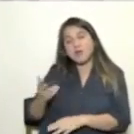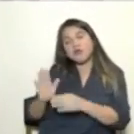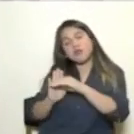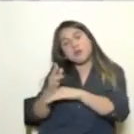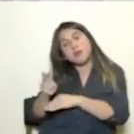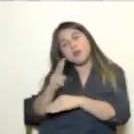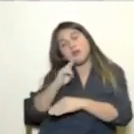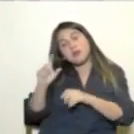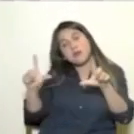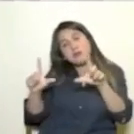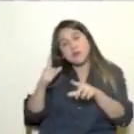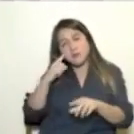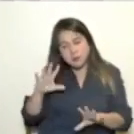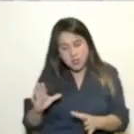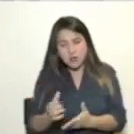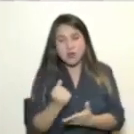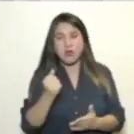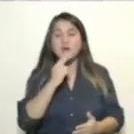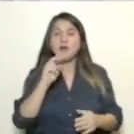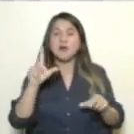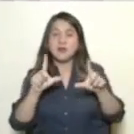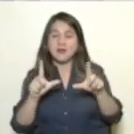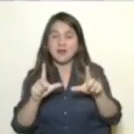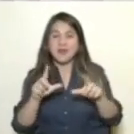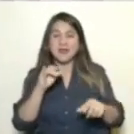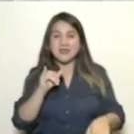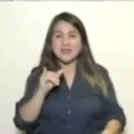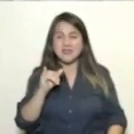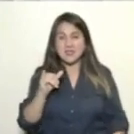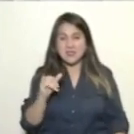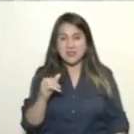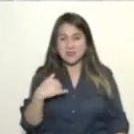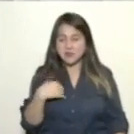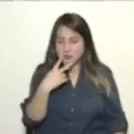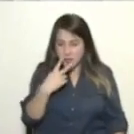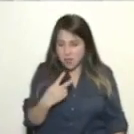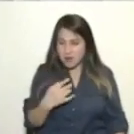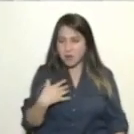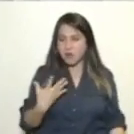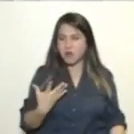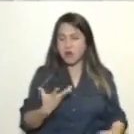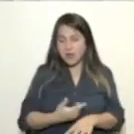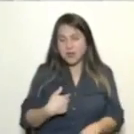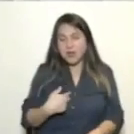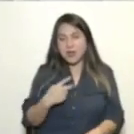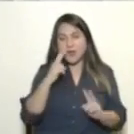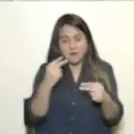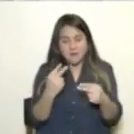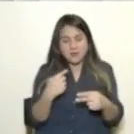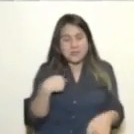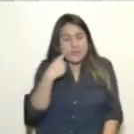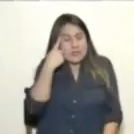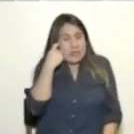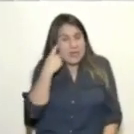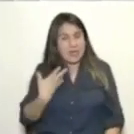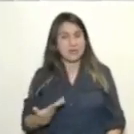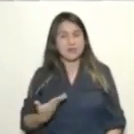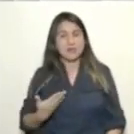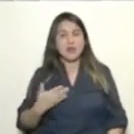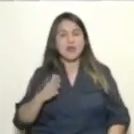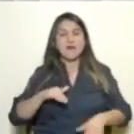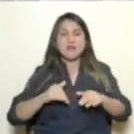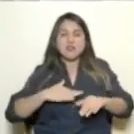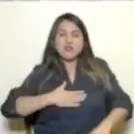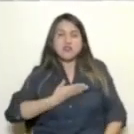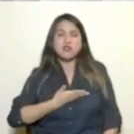televisión. Pero llegamos a la tele. O sea, me lo creí el cuento. Hay que creerse el cuento. Y a ratos yo siento que